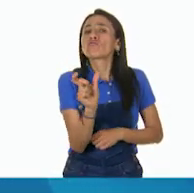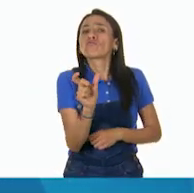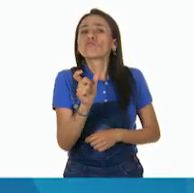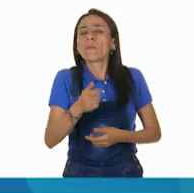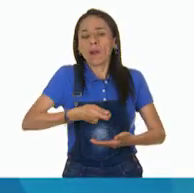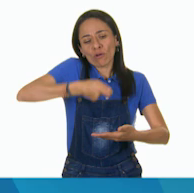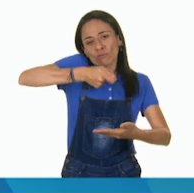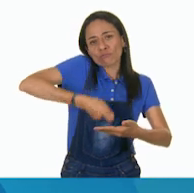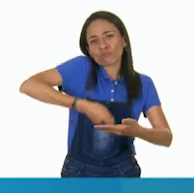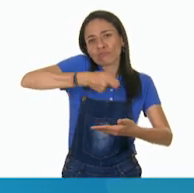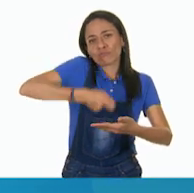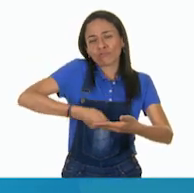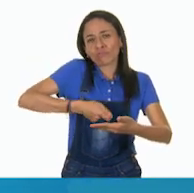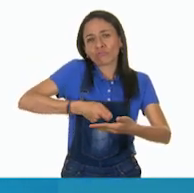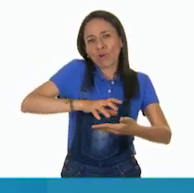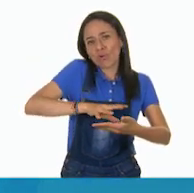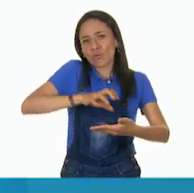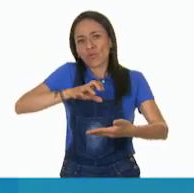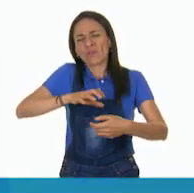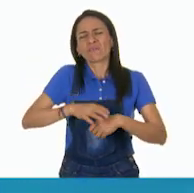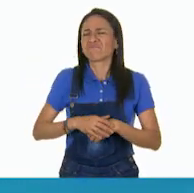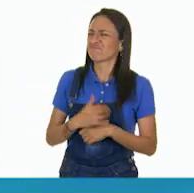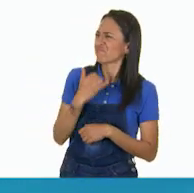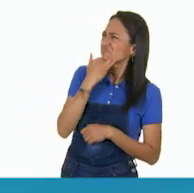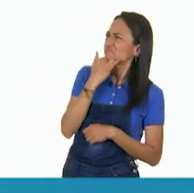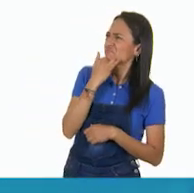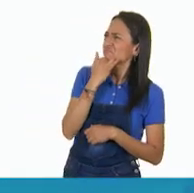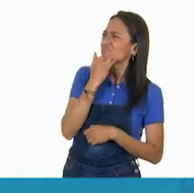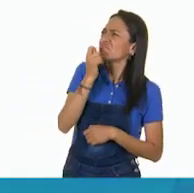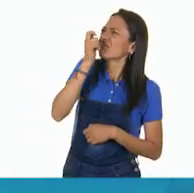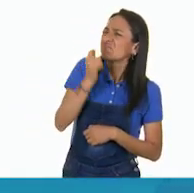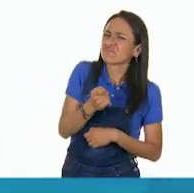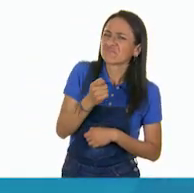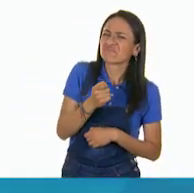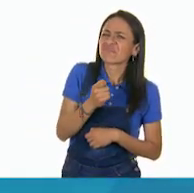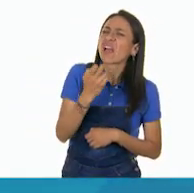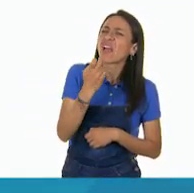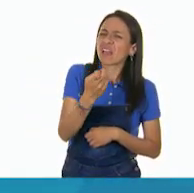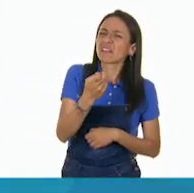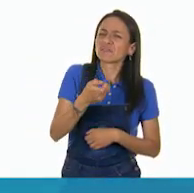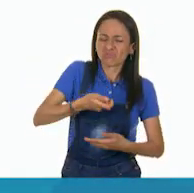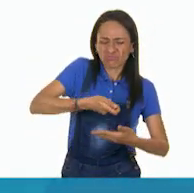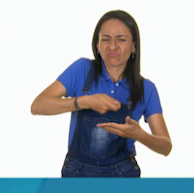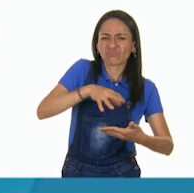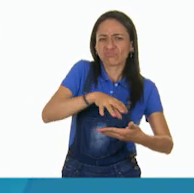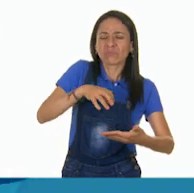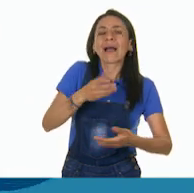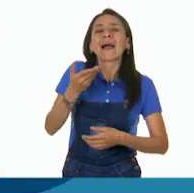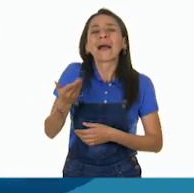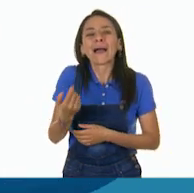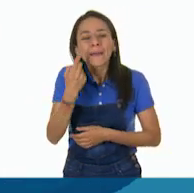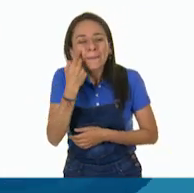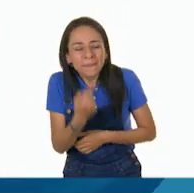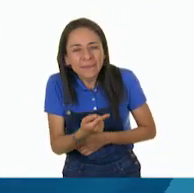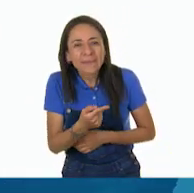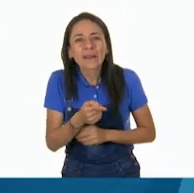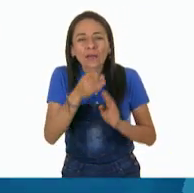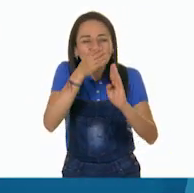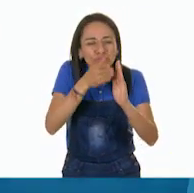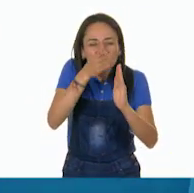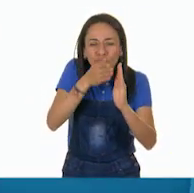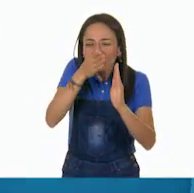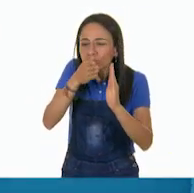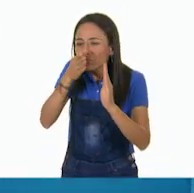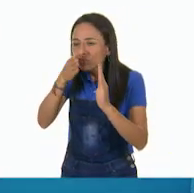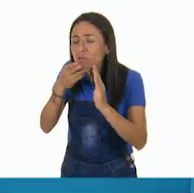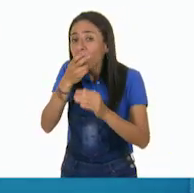si su del código de barras son esas rayitas verticales que se ven hasta abajo a la derecha raulito y ese código